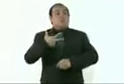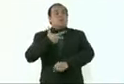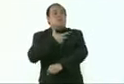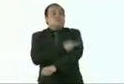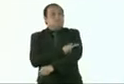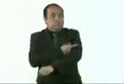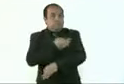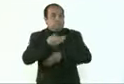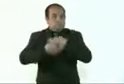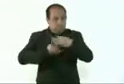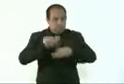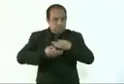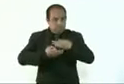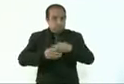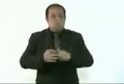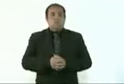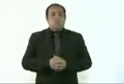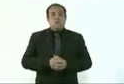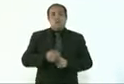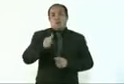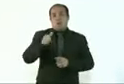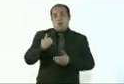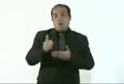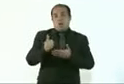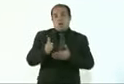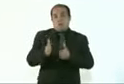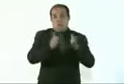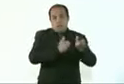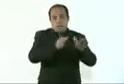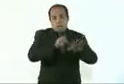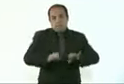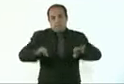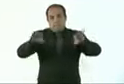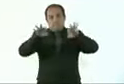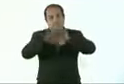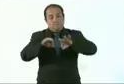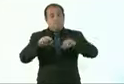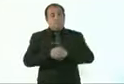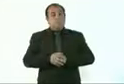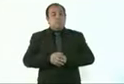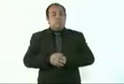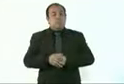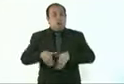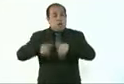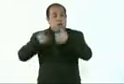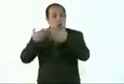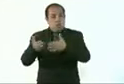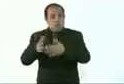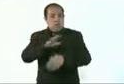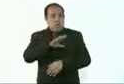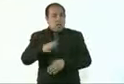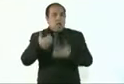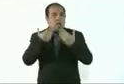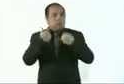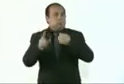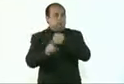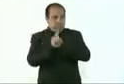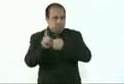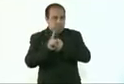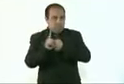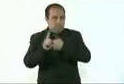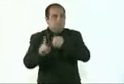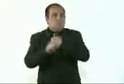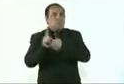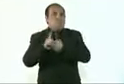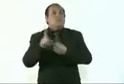la otra muy importante es que al aire libre, en general, no hay problema. El